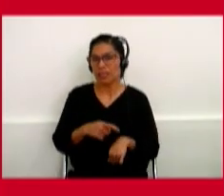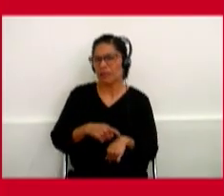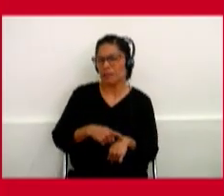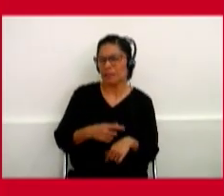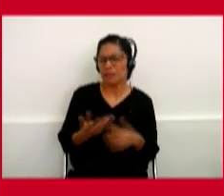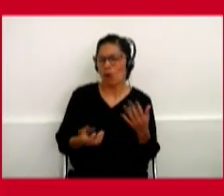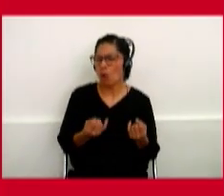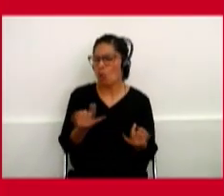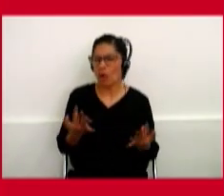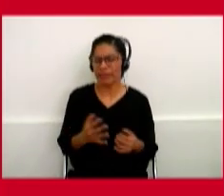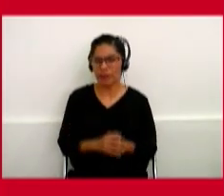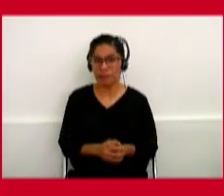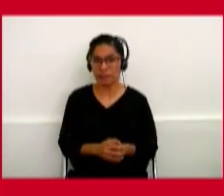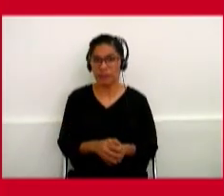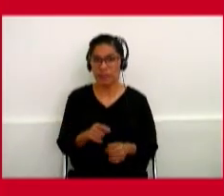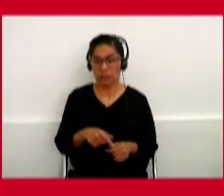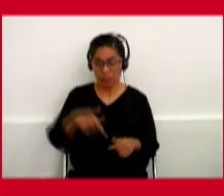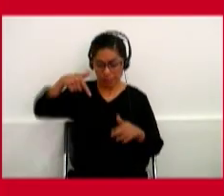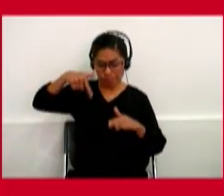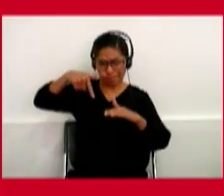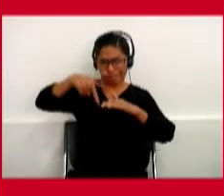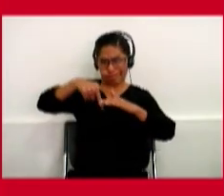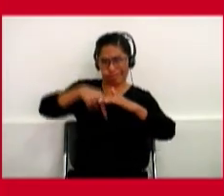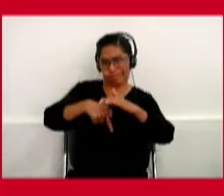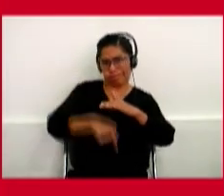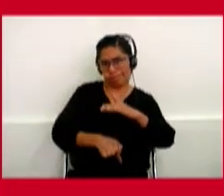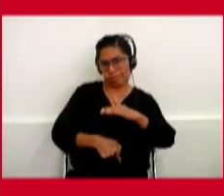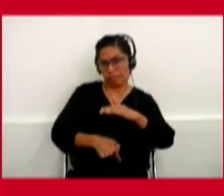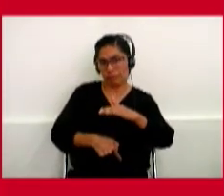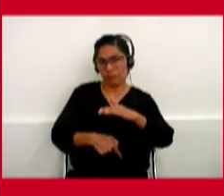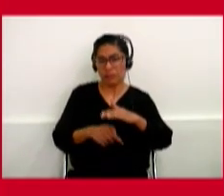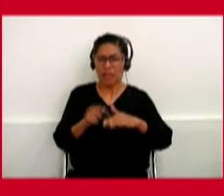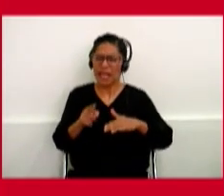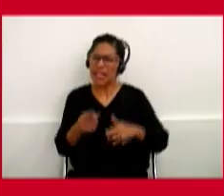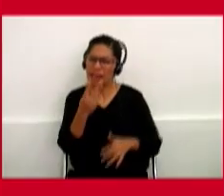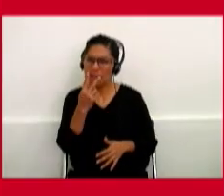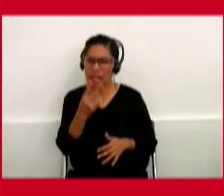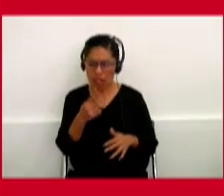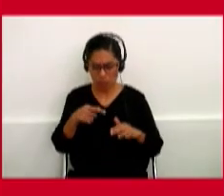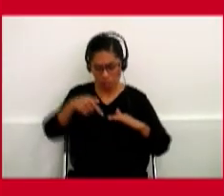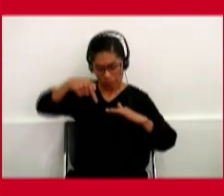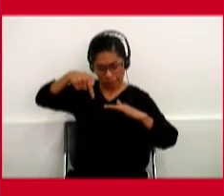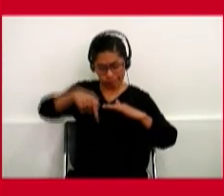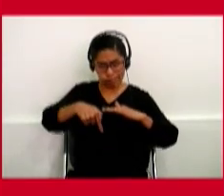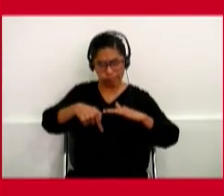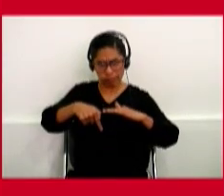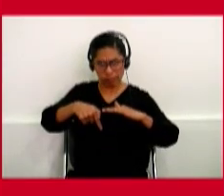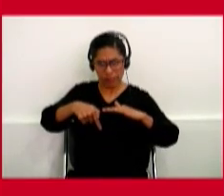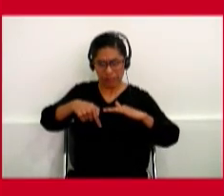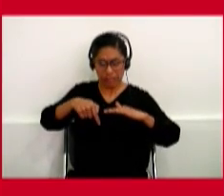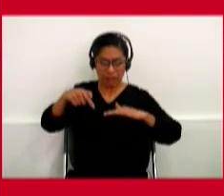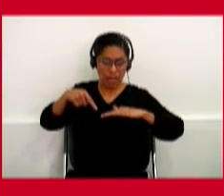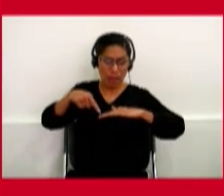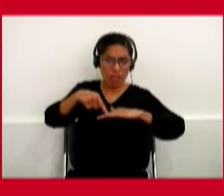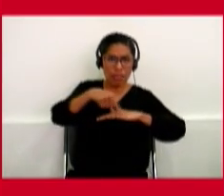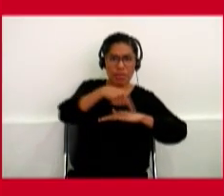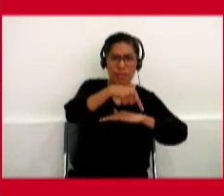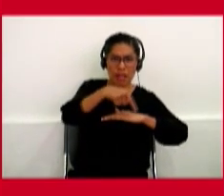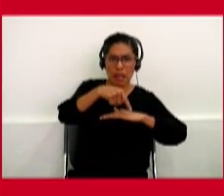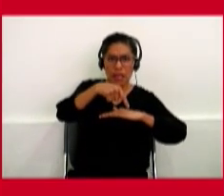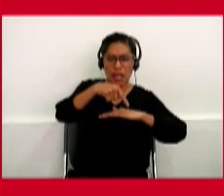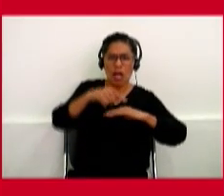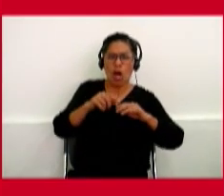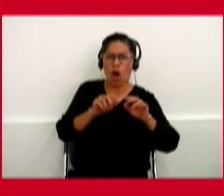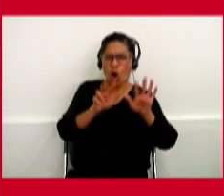tiempos de taladro a taladro, necesitábamos estimar la desviación presente a 8 metros, porque sabemos